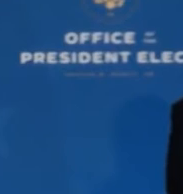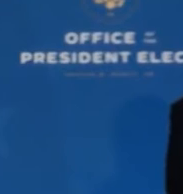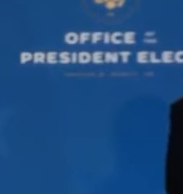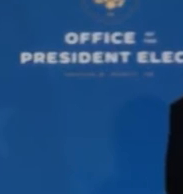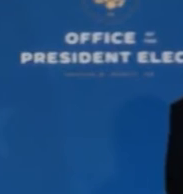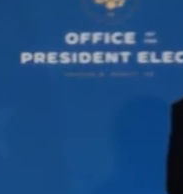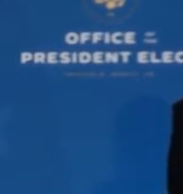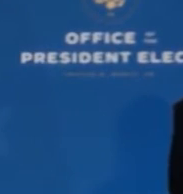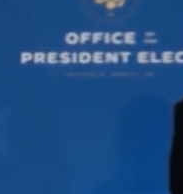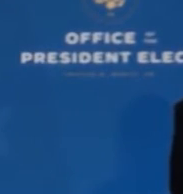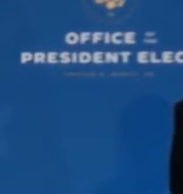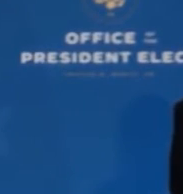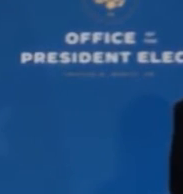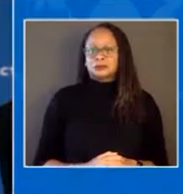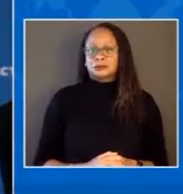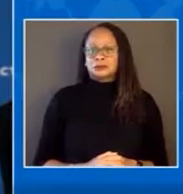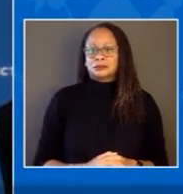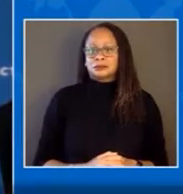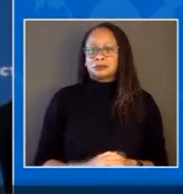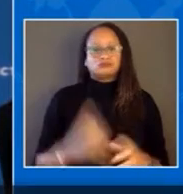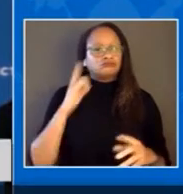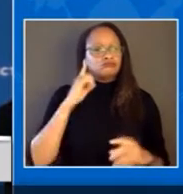la nación norteamericana ha vuelto